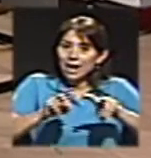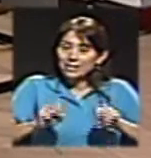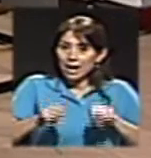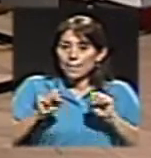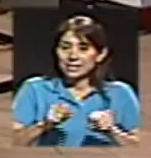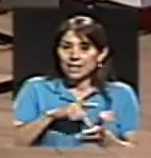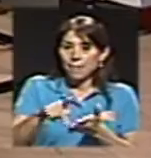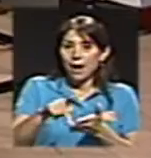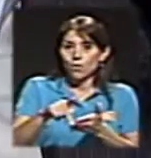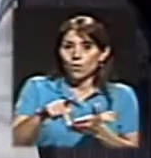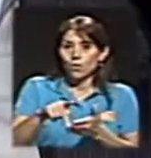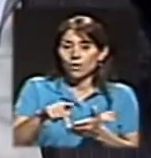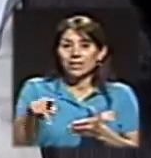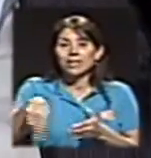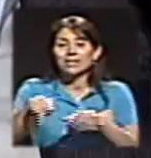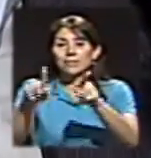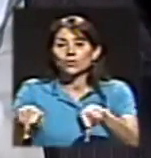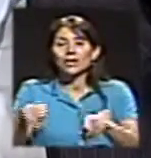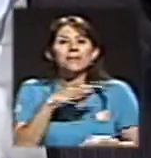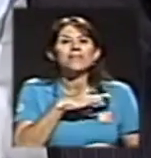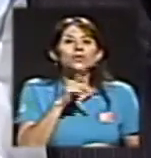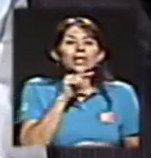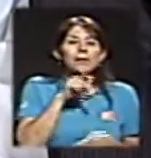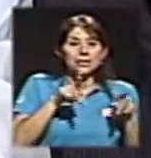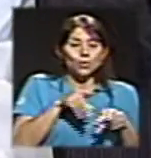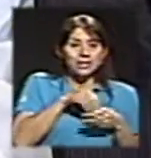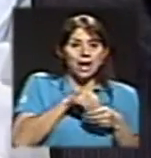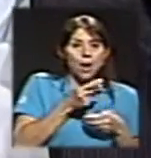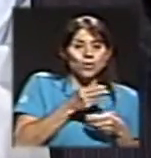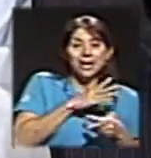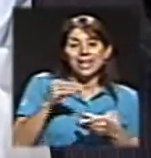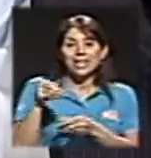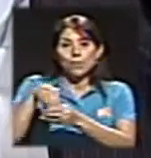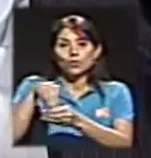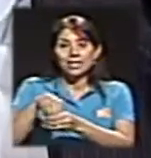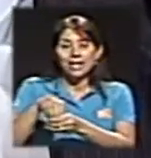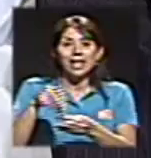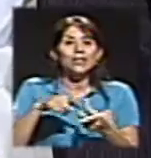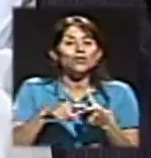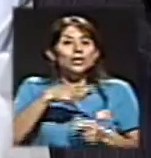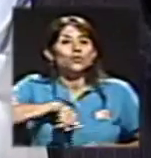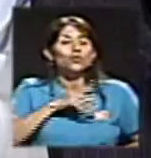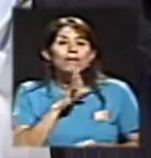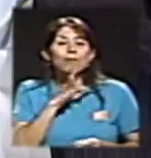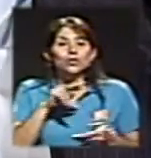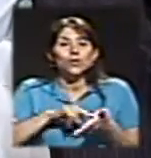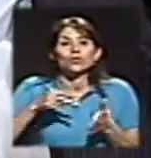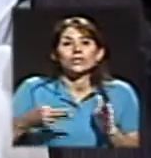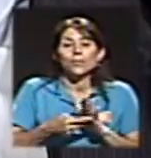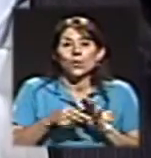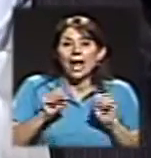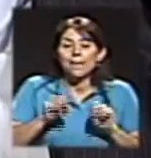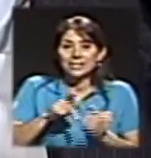deudores. ¿En beneficio de quién? De los ahorrantes y los depositantes. Y entonces, cuando hablamos del concepto capacidad de pago, que a alguien le puede parecer como